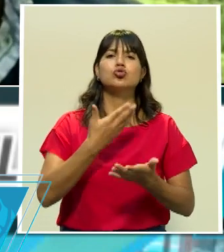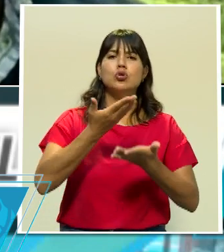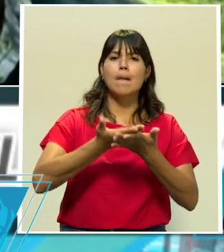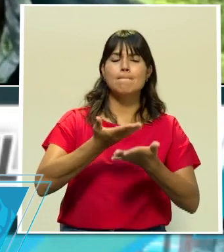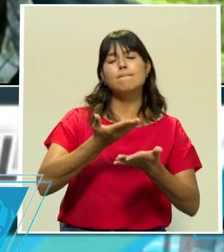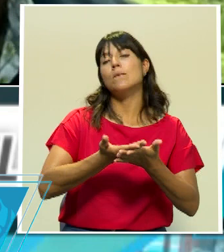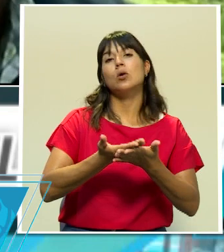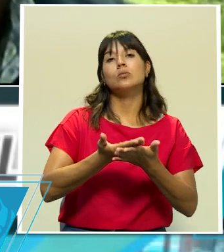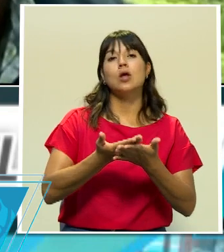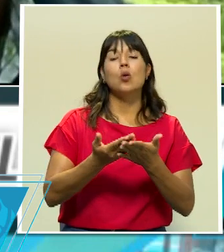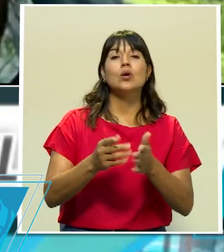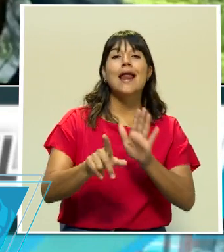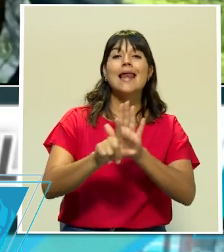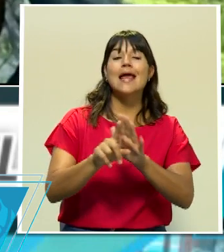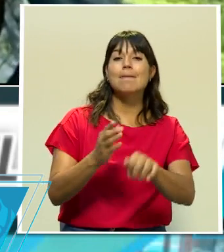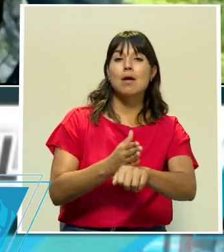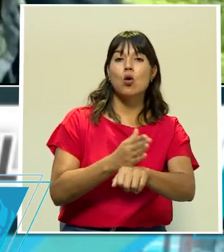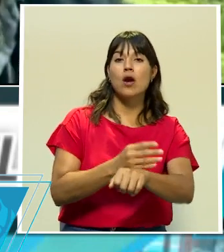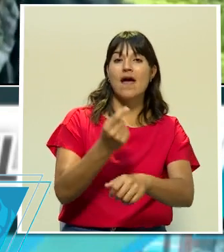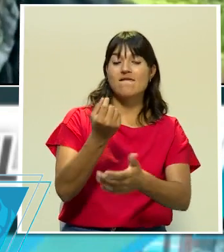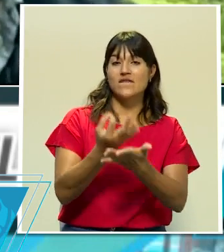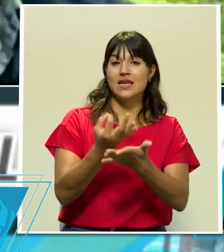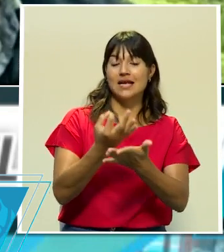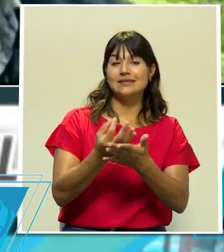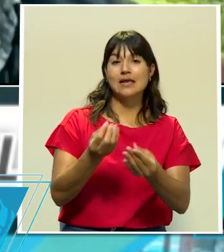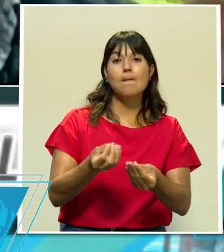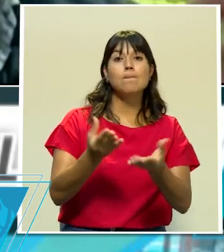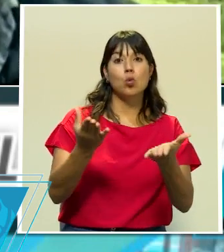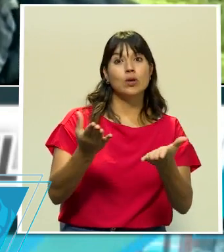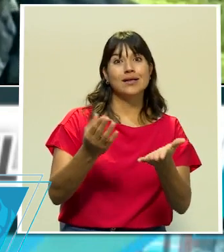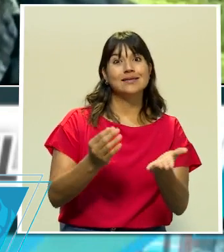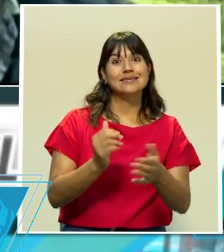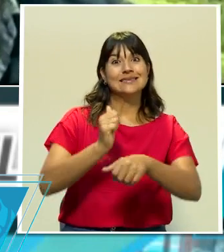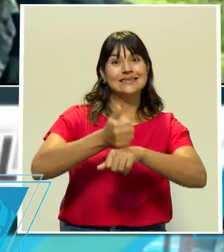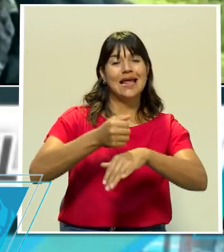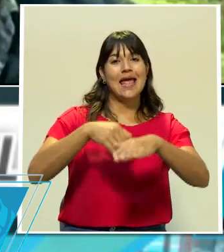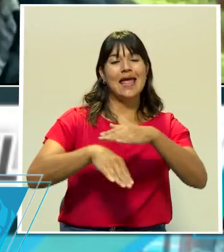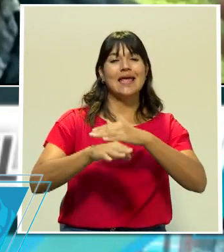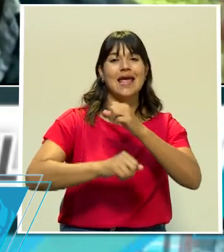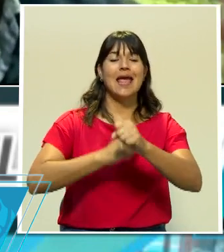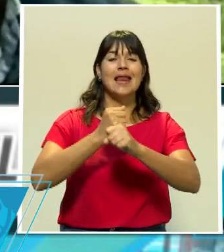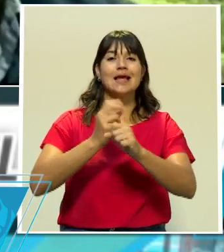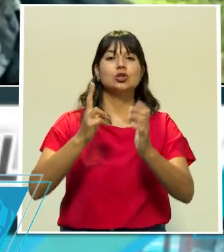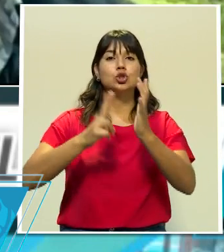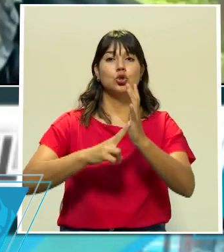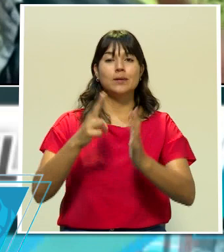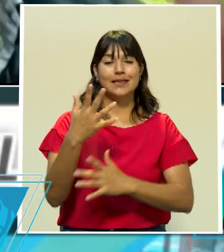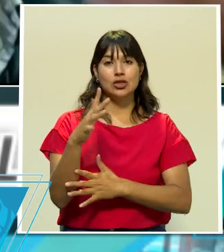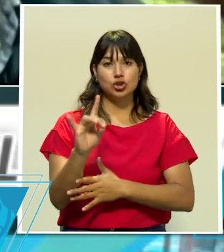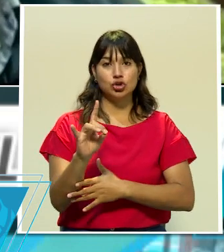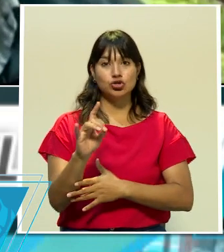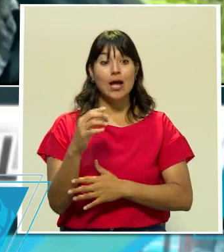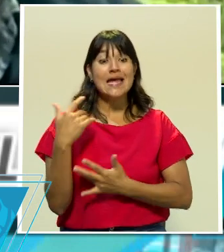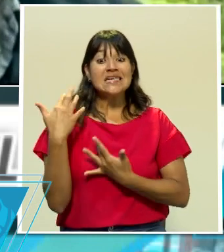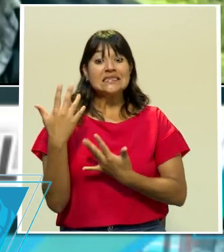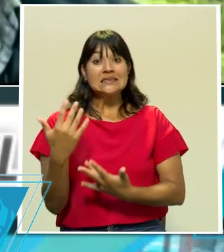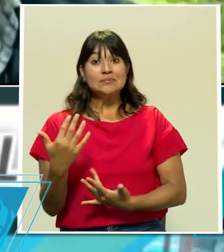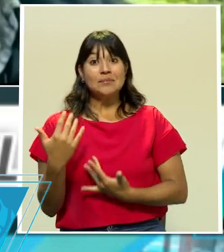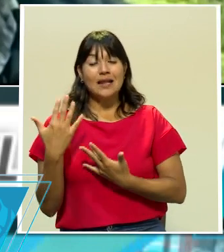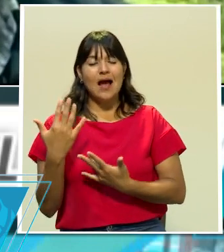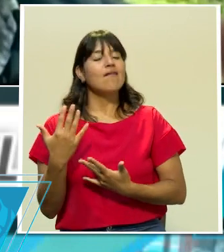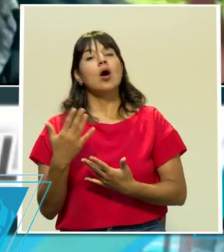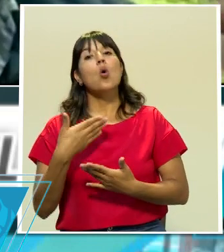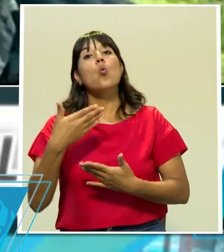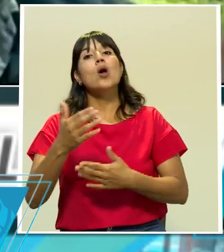2018-2019, que es la Ley de Fortalecimiento de las Finanzas Públicas, que viene y que se esperaba que generara los efectos de mejorar las